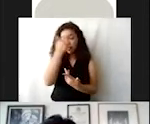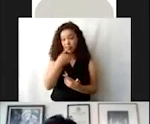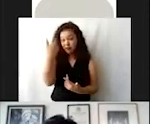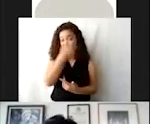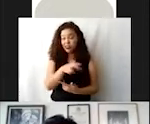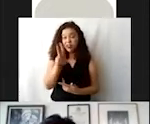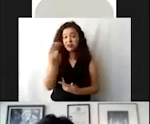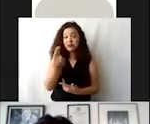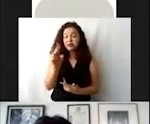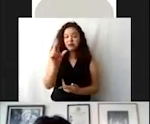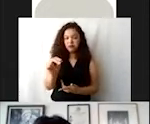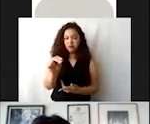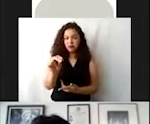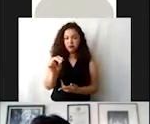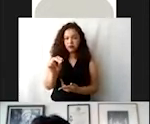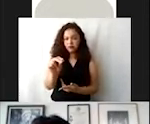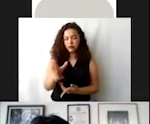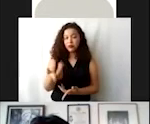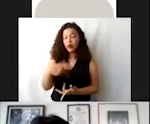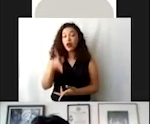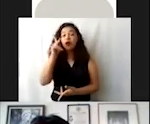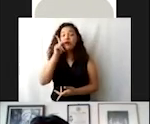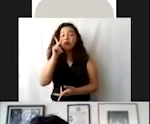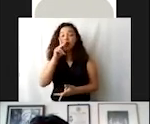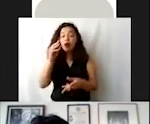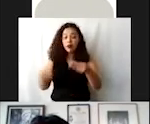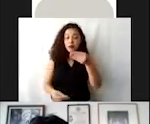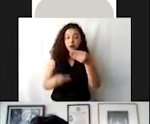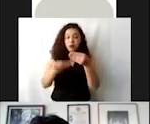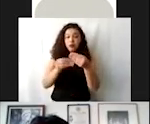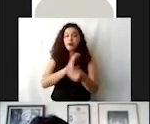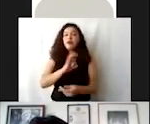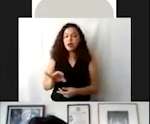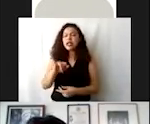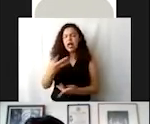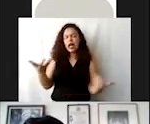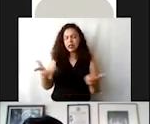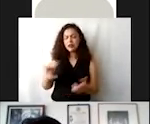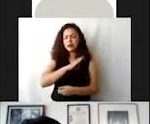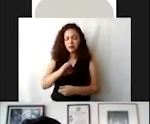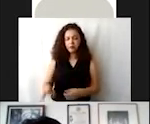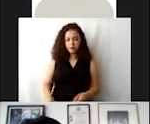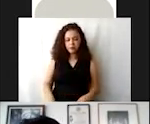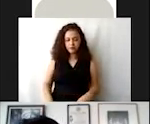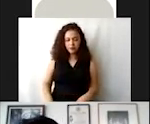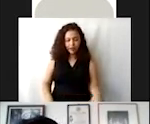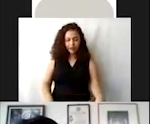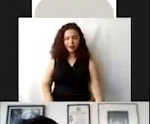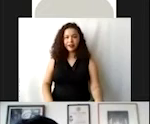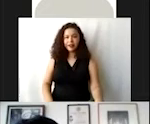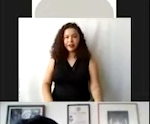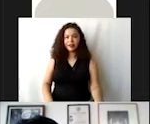se puede anexar algún comprobante, también lo pueden llevar a cabo, ¿no? ¿Por qué les comento